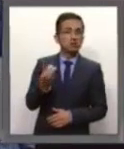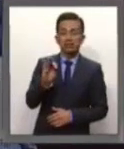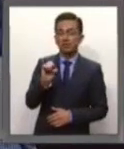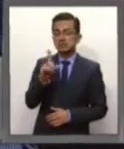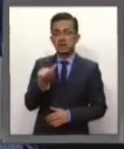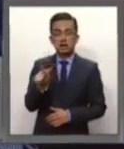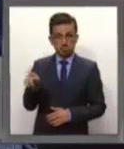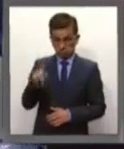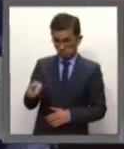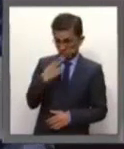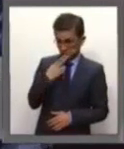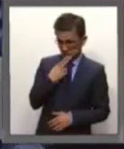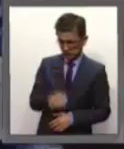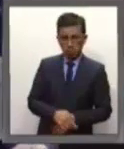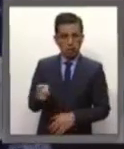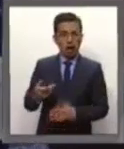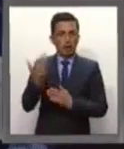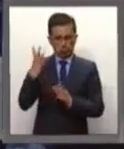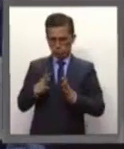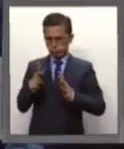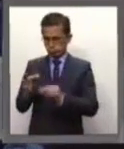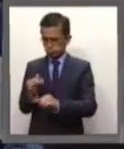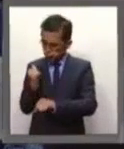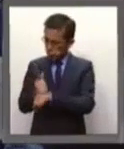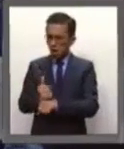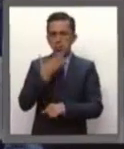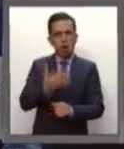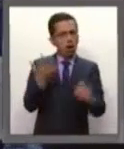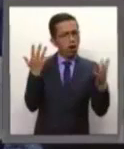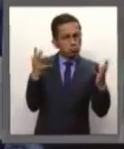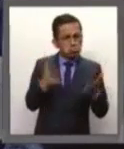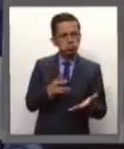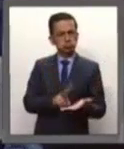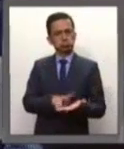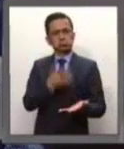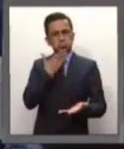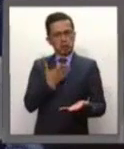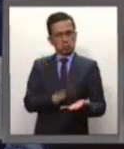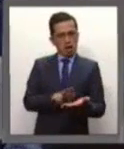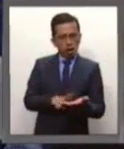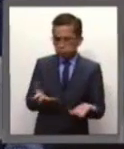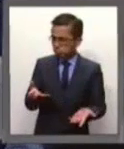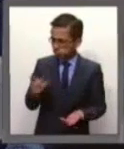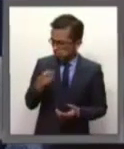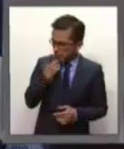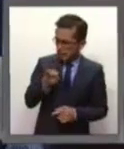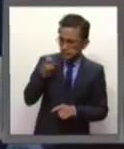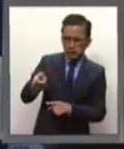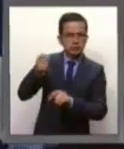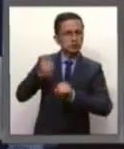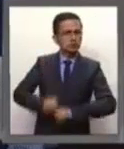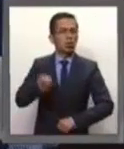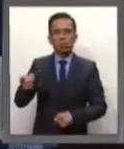con bombo y platillo, se decía que esta fiscalía iba a combatir a todos